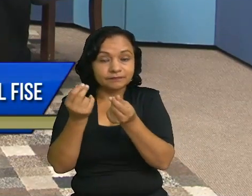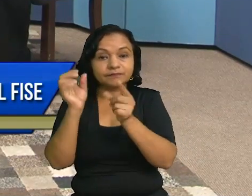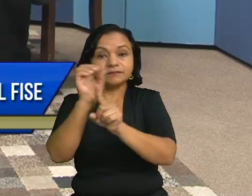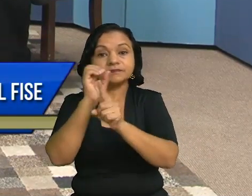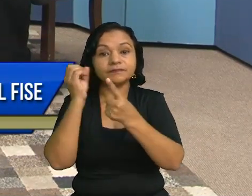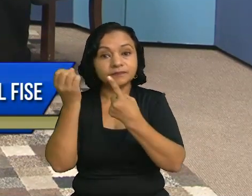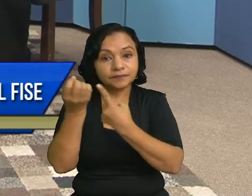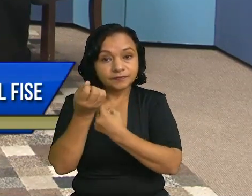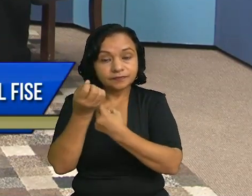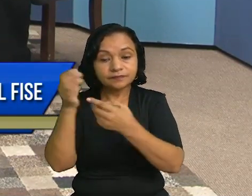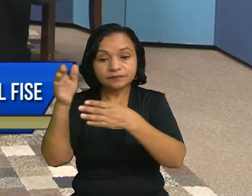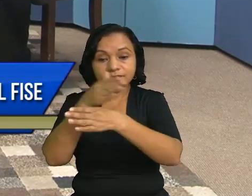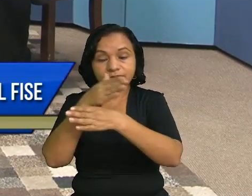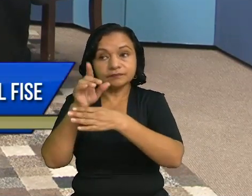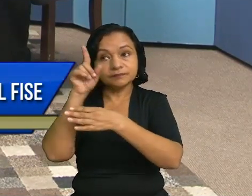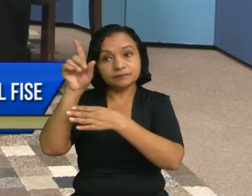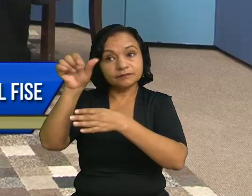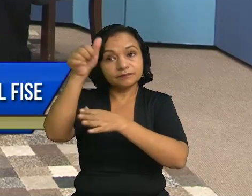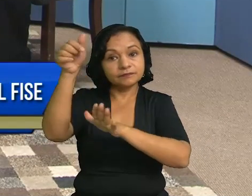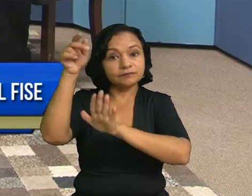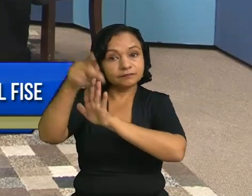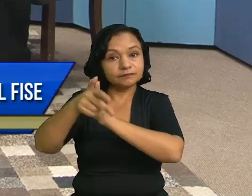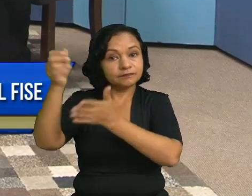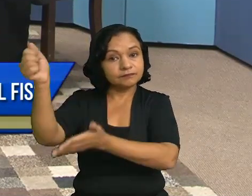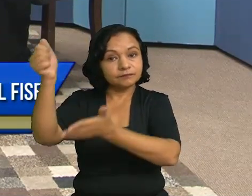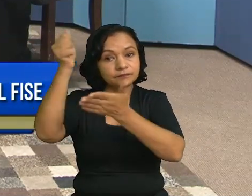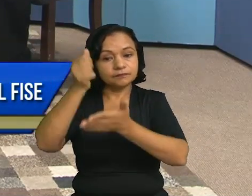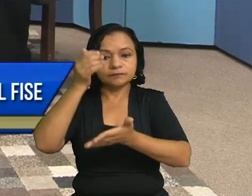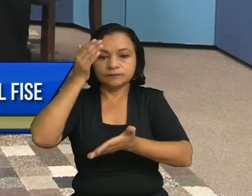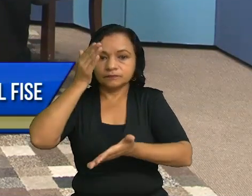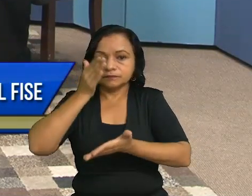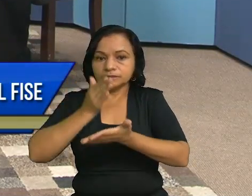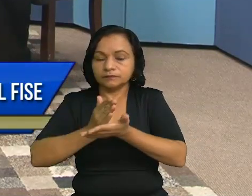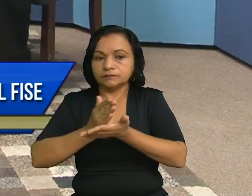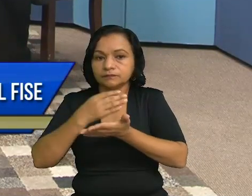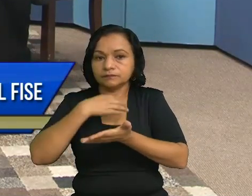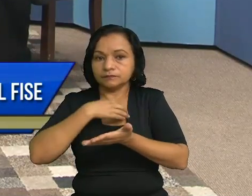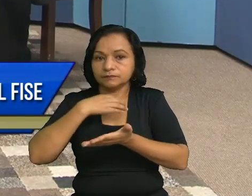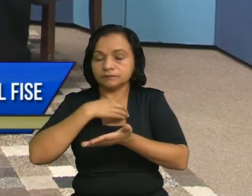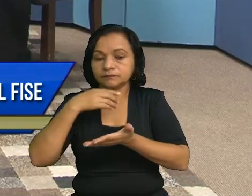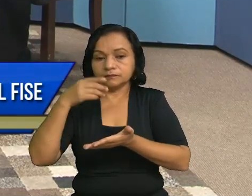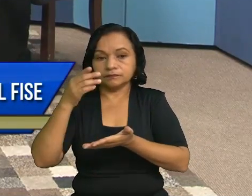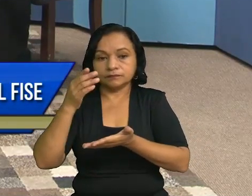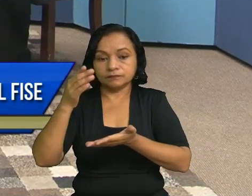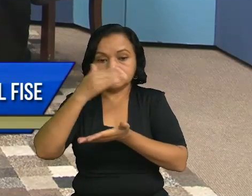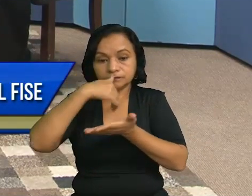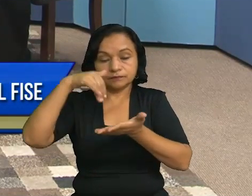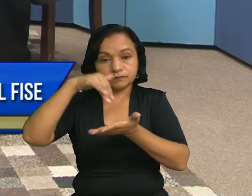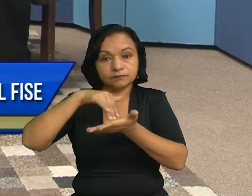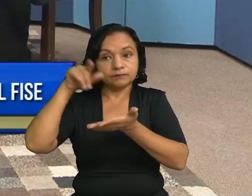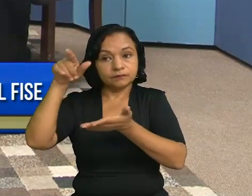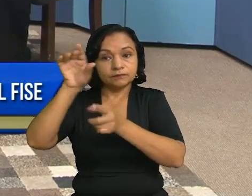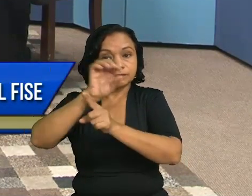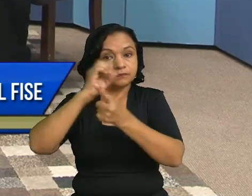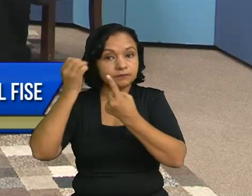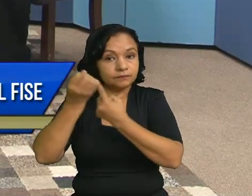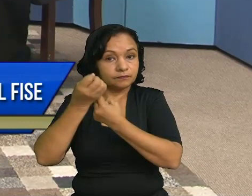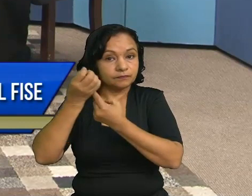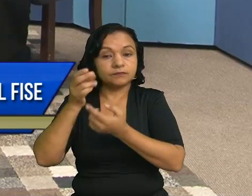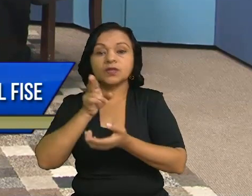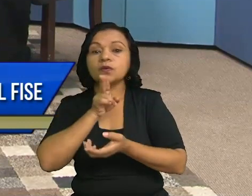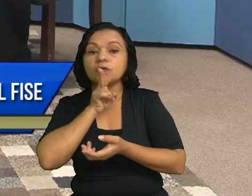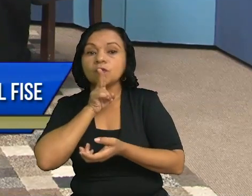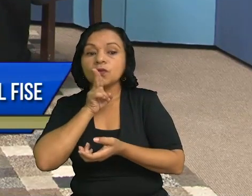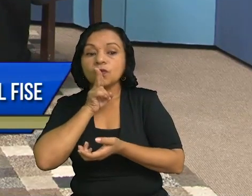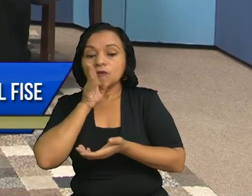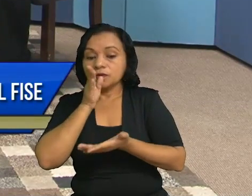multilateral donde tomaron sus propias medidas sus en la sede de este organismo multilaterales honduras entonces